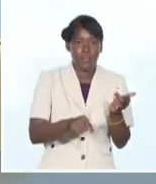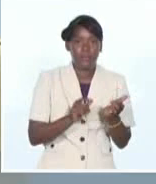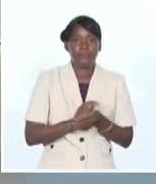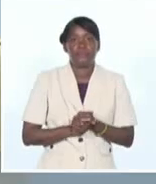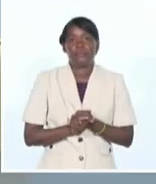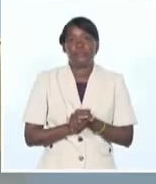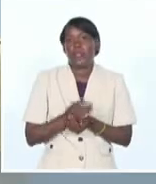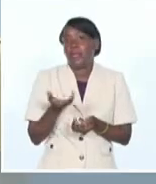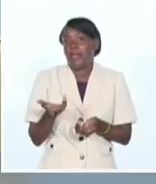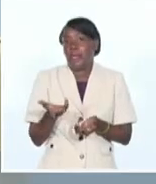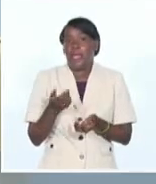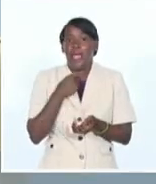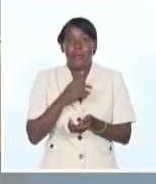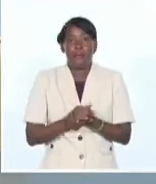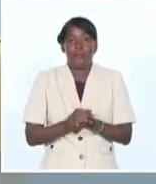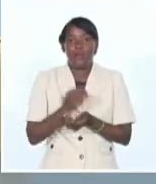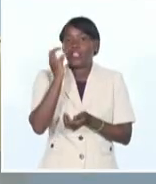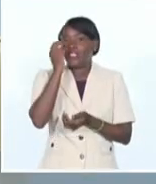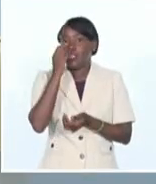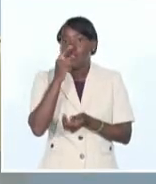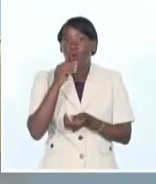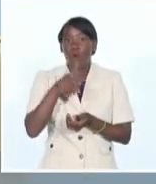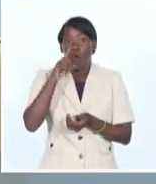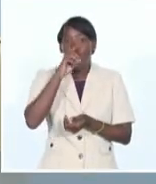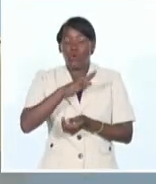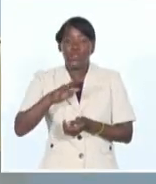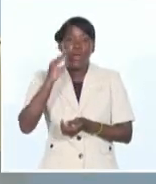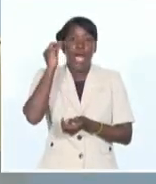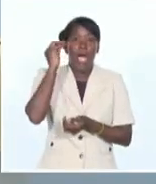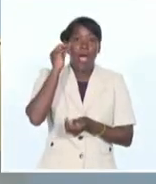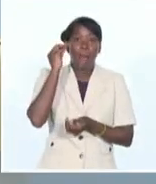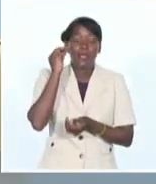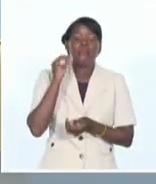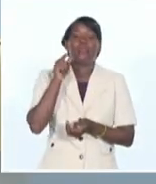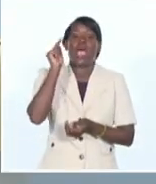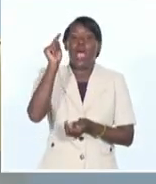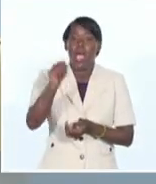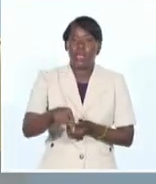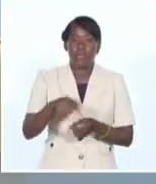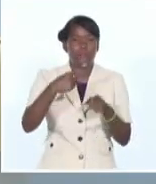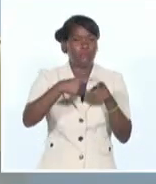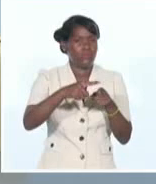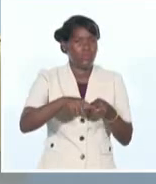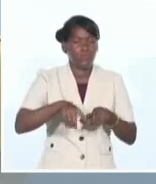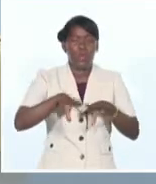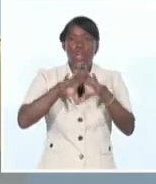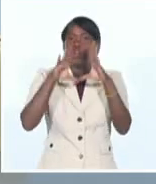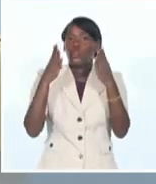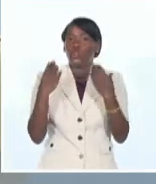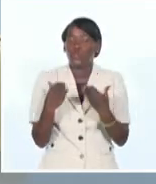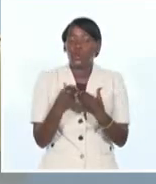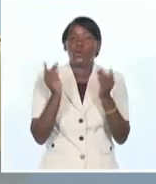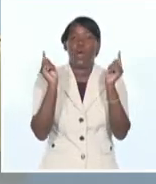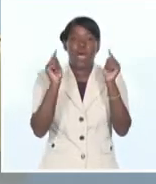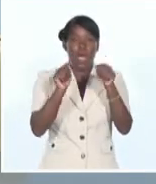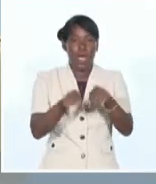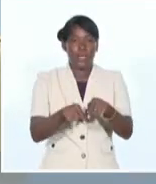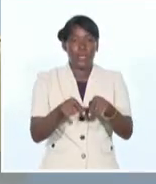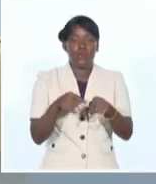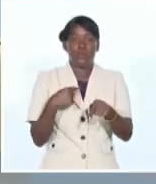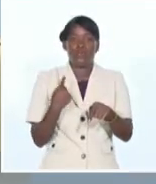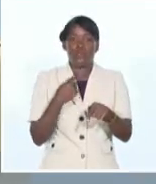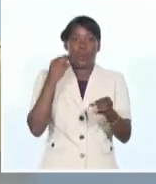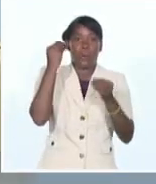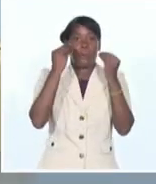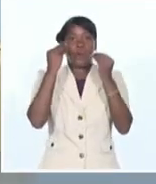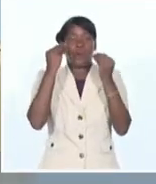ballet. Logramos las zapatillas para iniciar, es decir, que está garantizada esa base material de estudio, que es lo más que nos ha preocupado para iniciar el